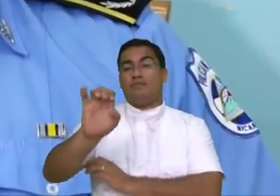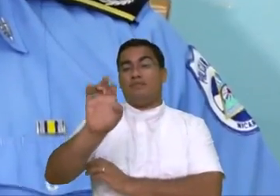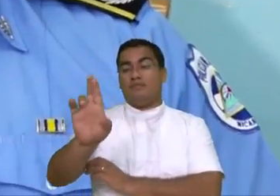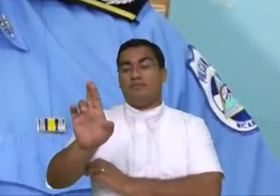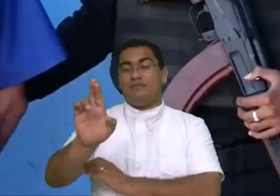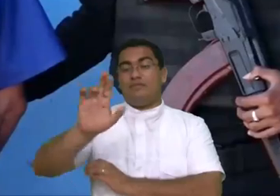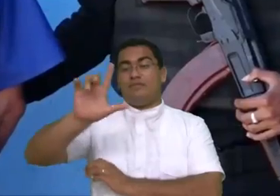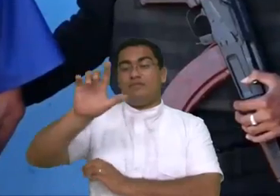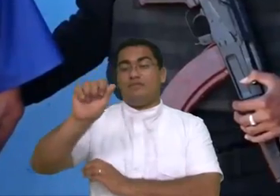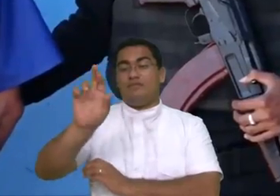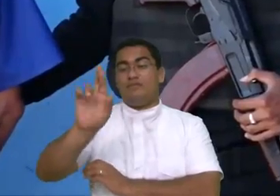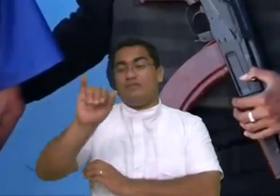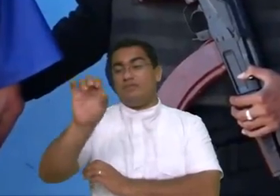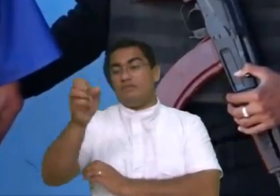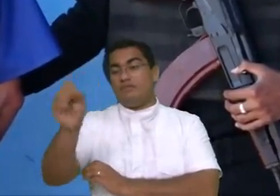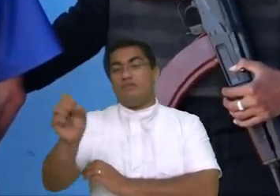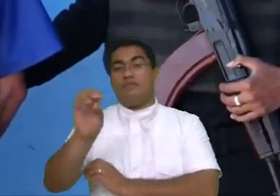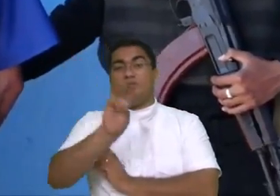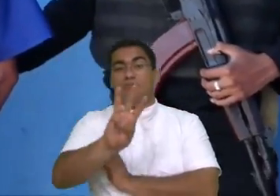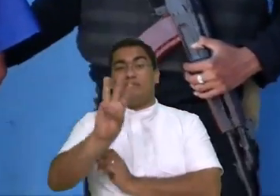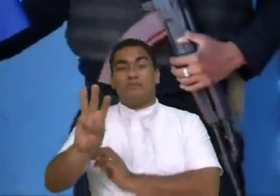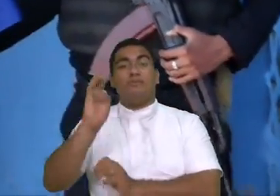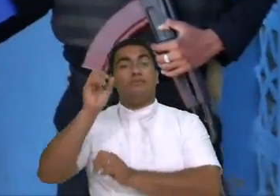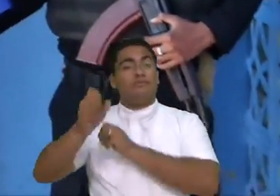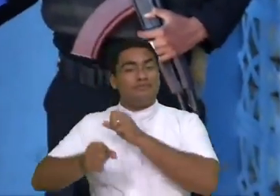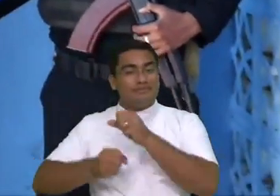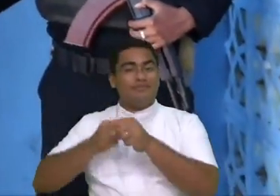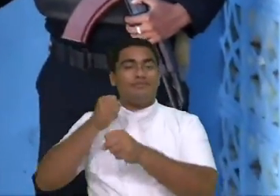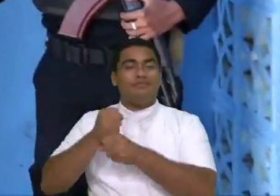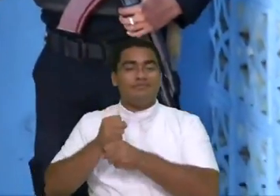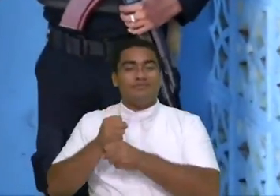Larios, de 33 años de edad,